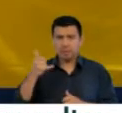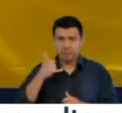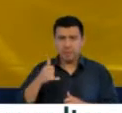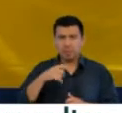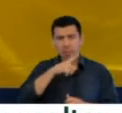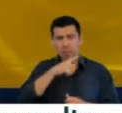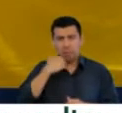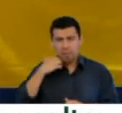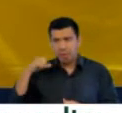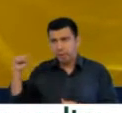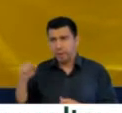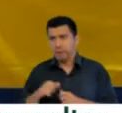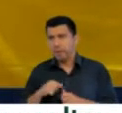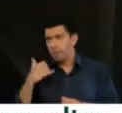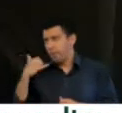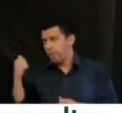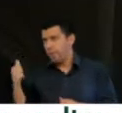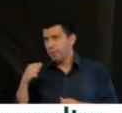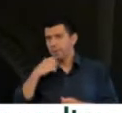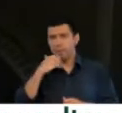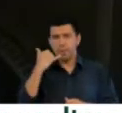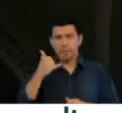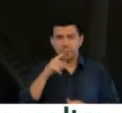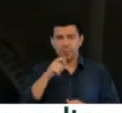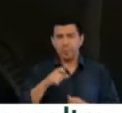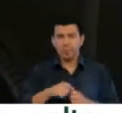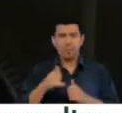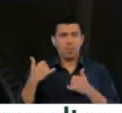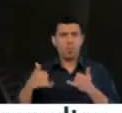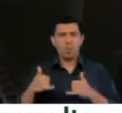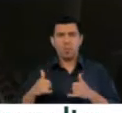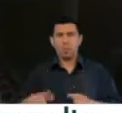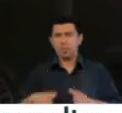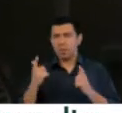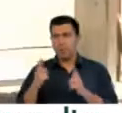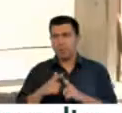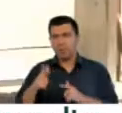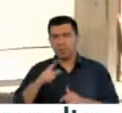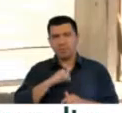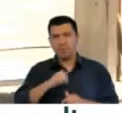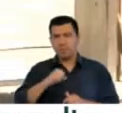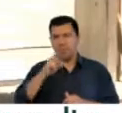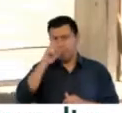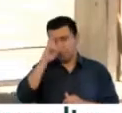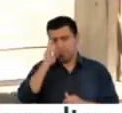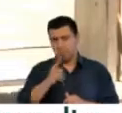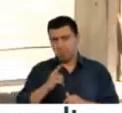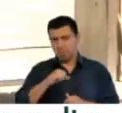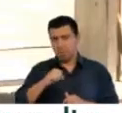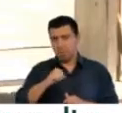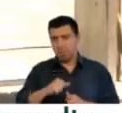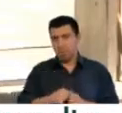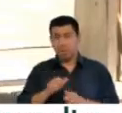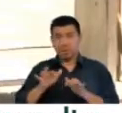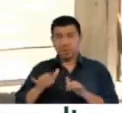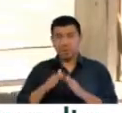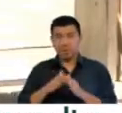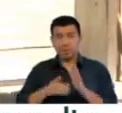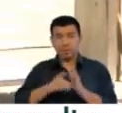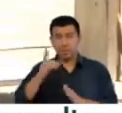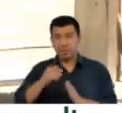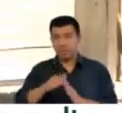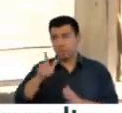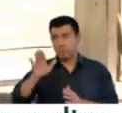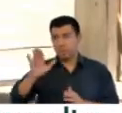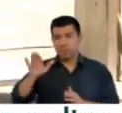Ocaña. La verdad, están jugando con la vida de mi hija, de verdad que están vulnerándole los derechos. El secretario de Desarrollo Humano del municipio